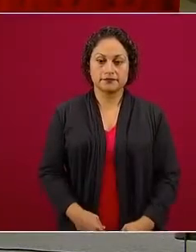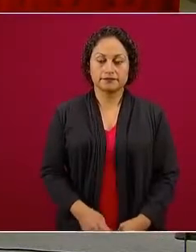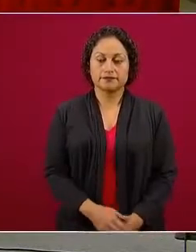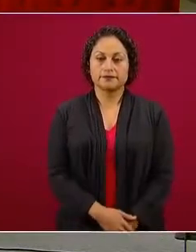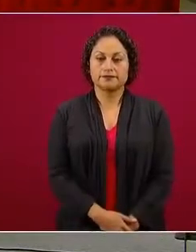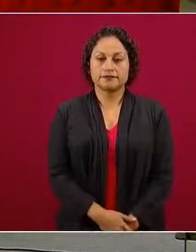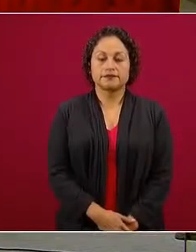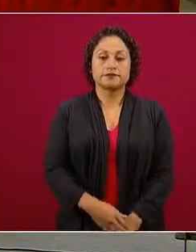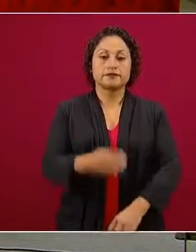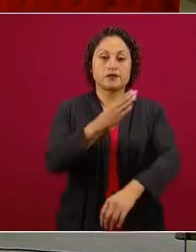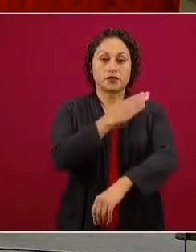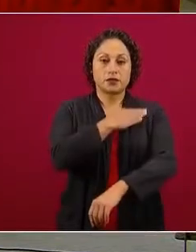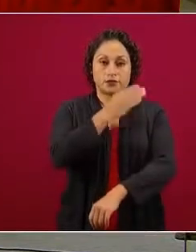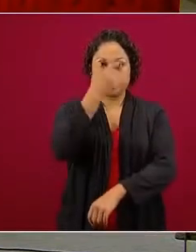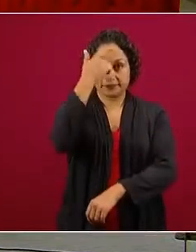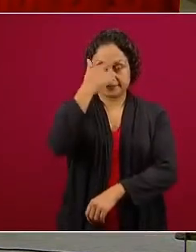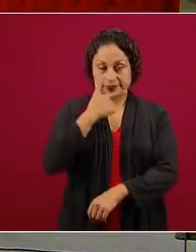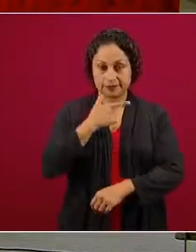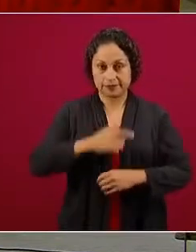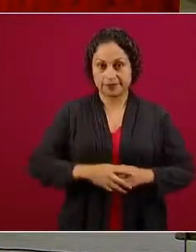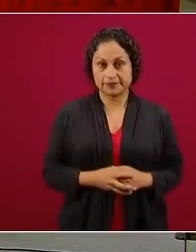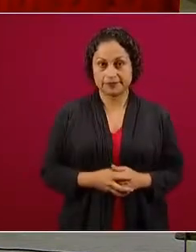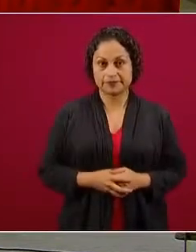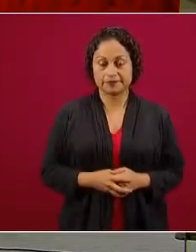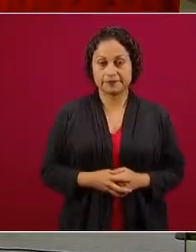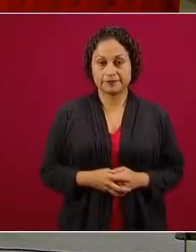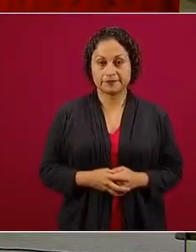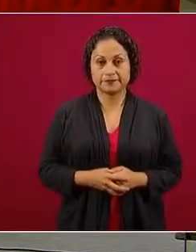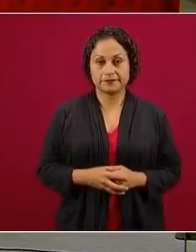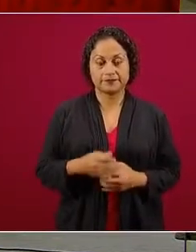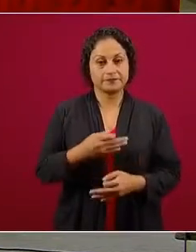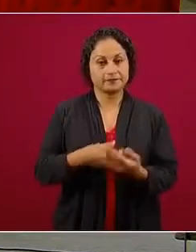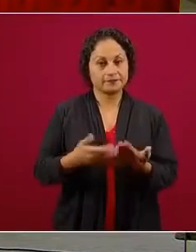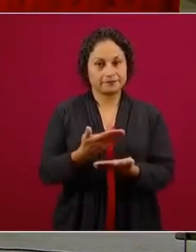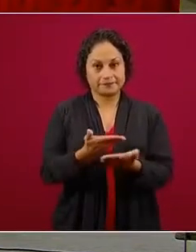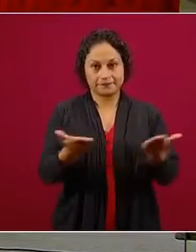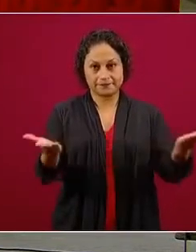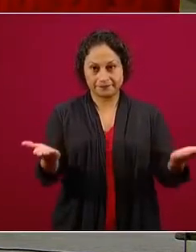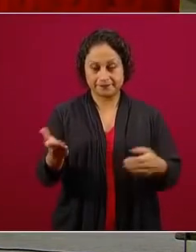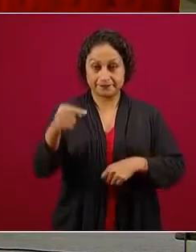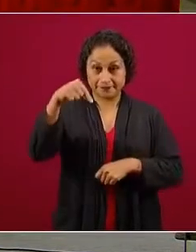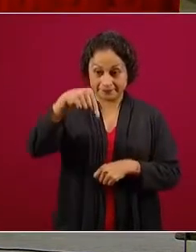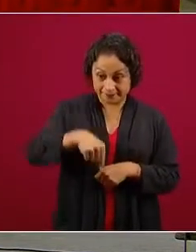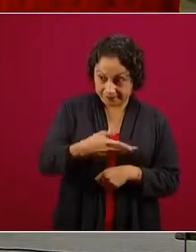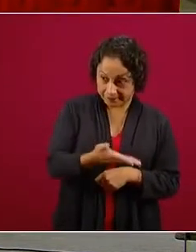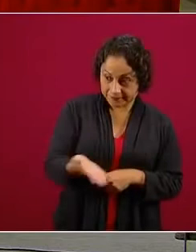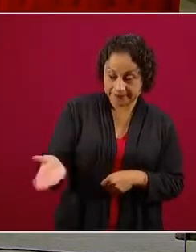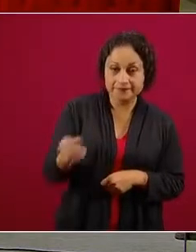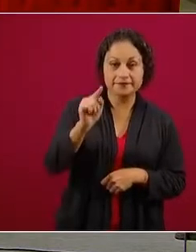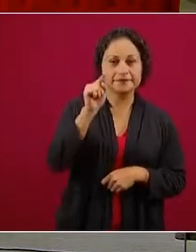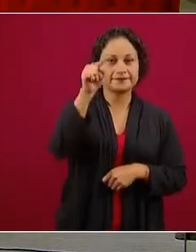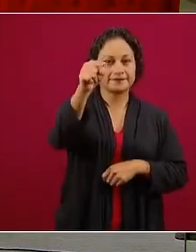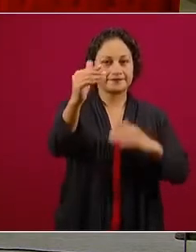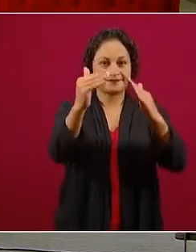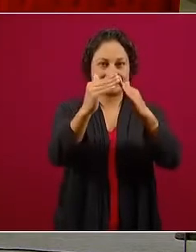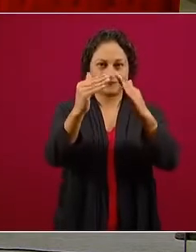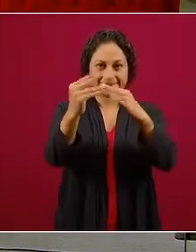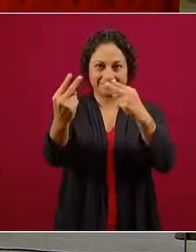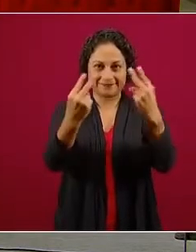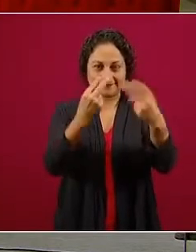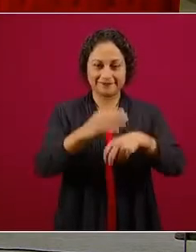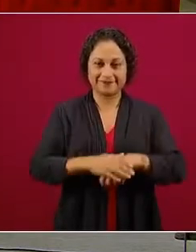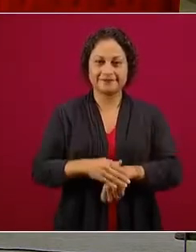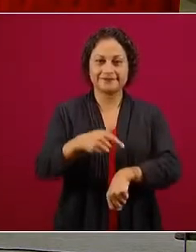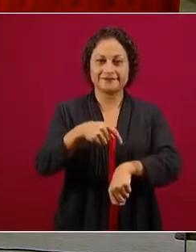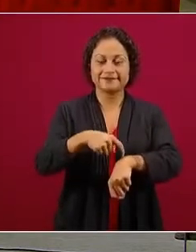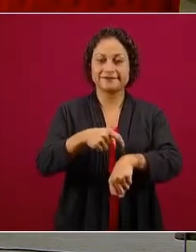Muy buenas noches, tengan todas y todos ustedes aquí y allá en casa. Son las 19 horas en punto